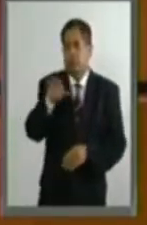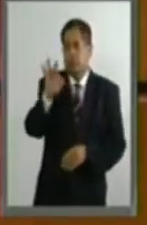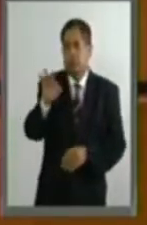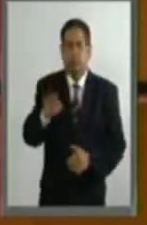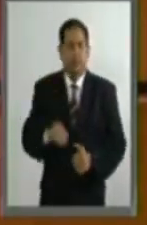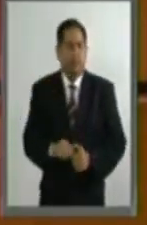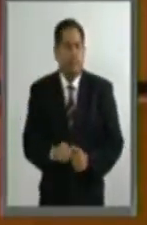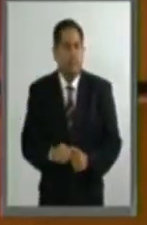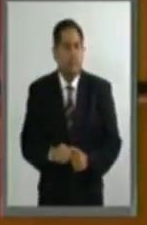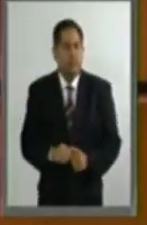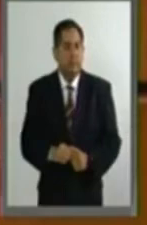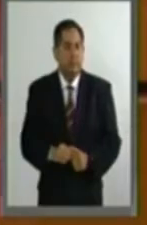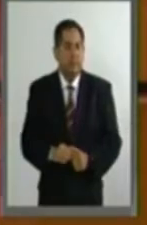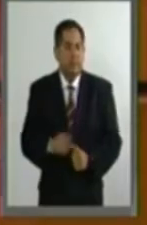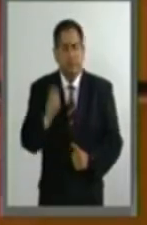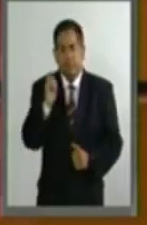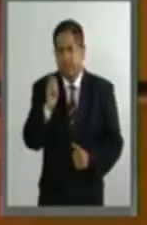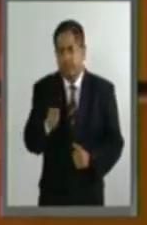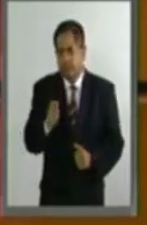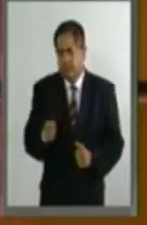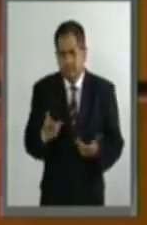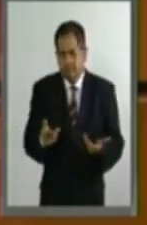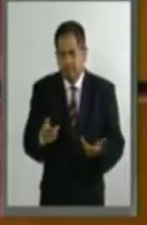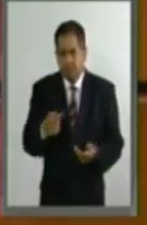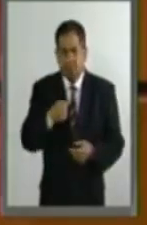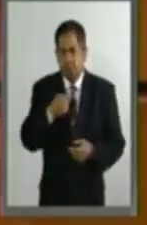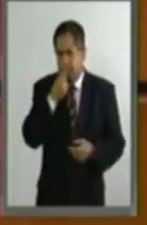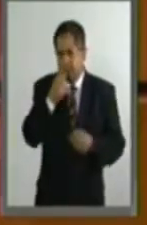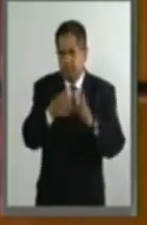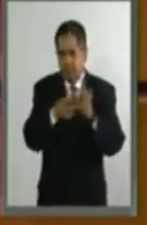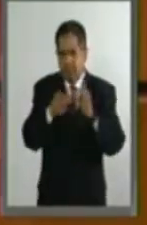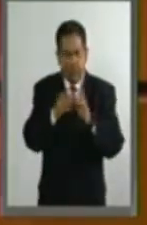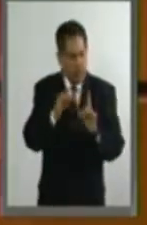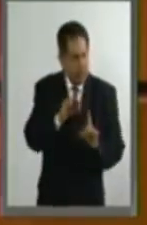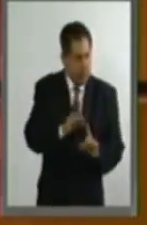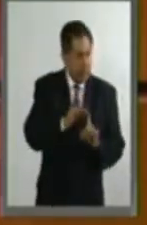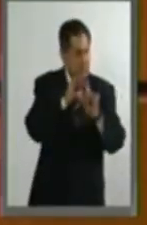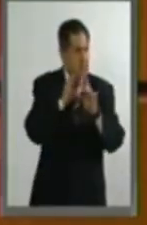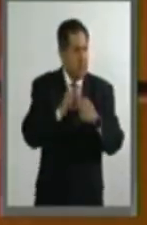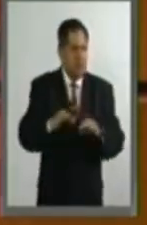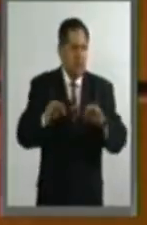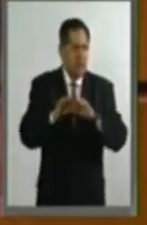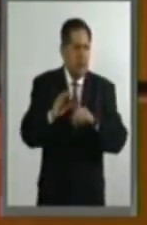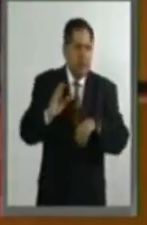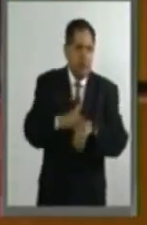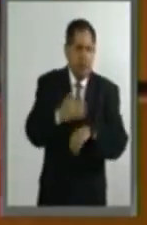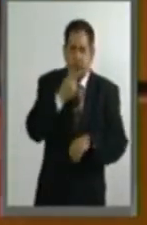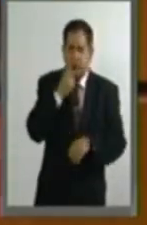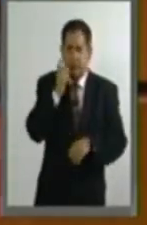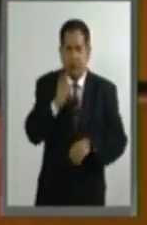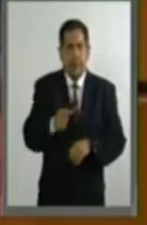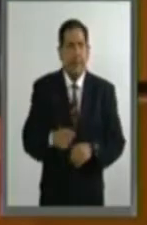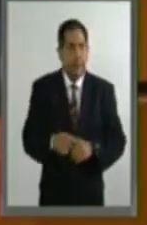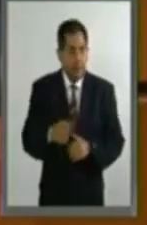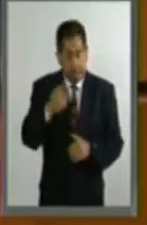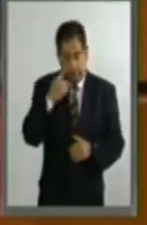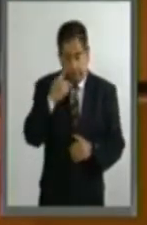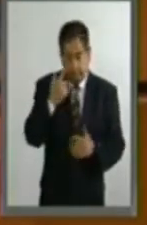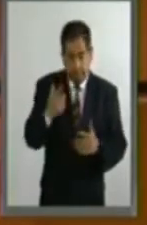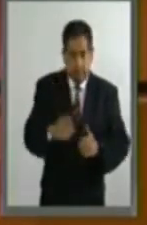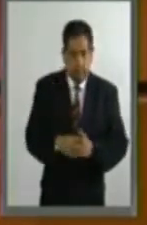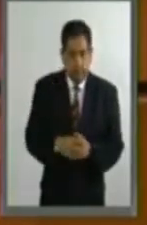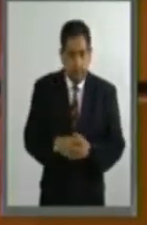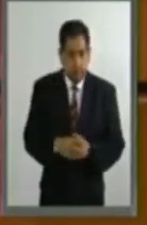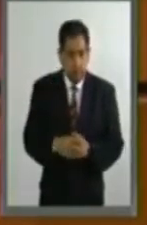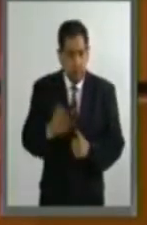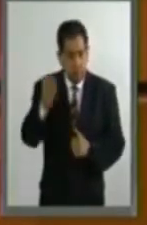Federación. ¿Esto qué quiere decir, o por qué lo menciono y lo destaco de manera relevante? Quiere decir, como se